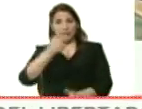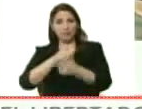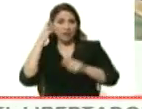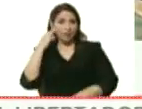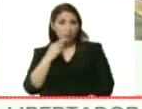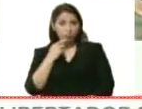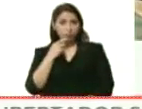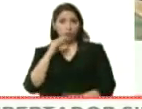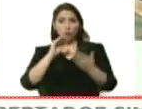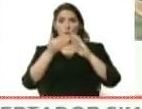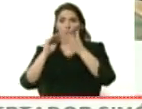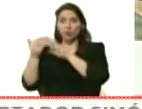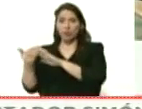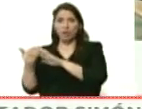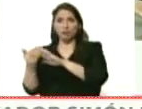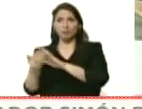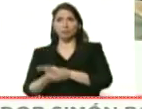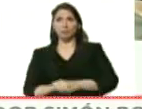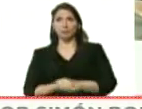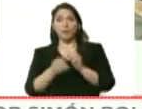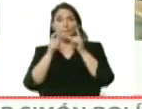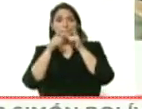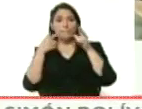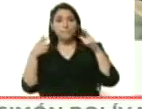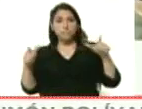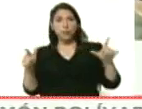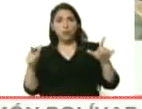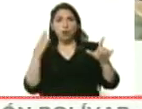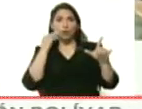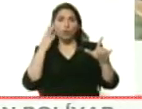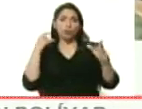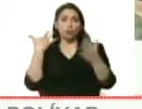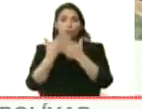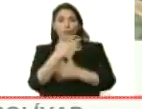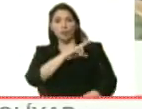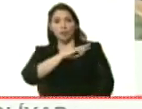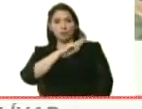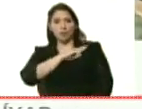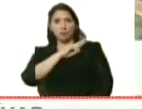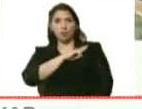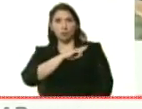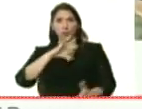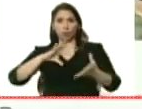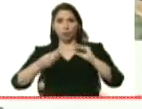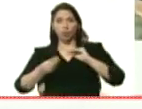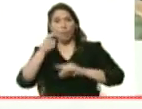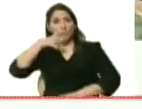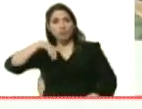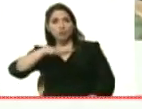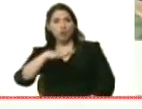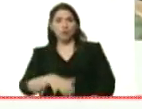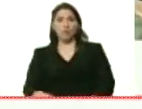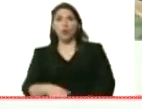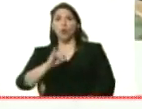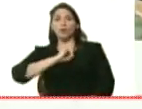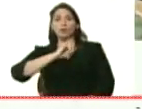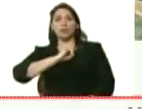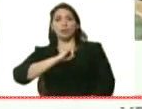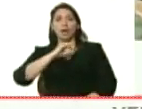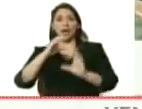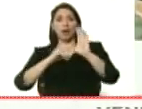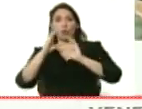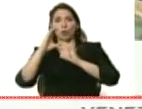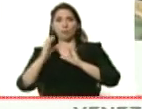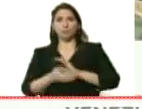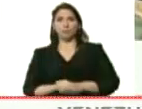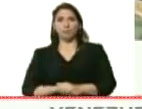la comunidad de origen, lengua, costumbres y religión se traducen en los pueblos en identidad de causa,